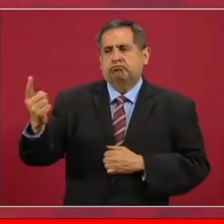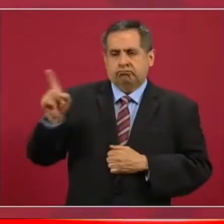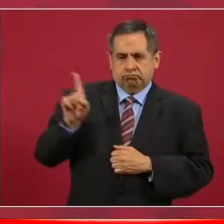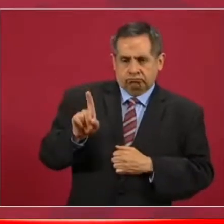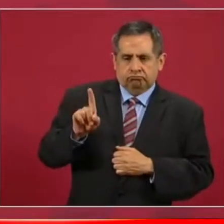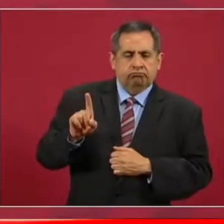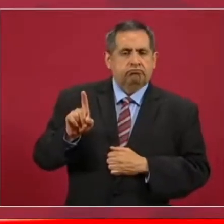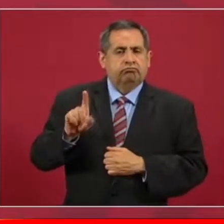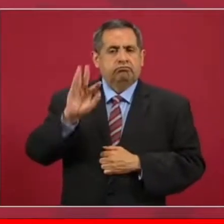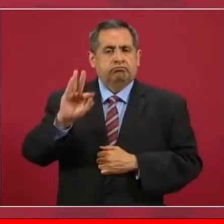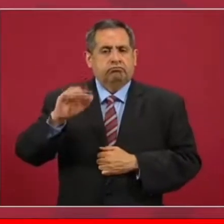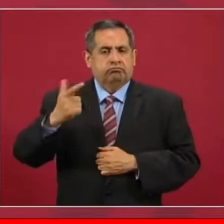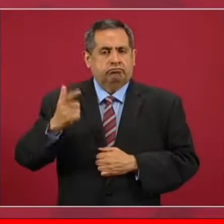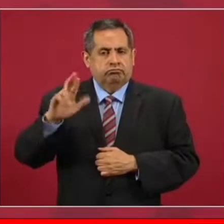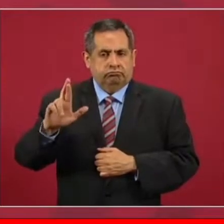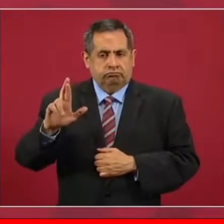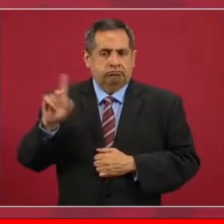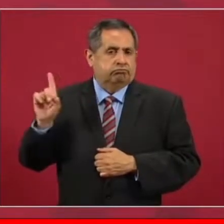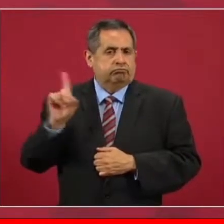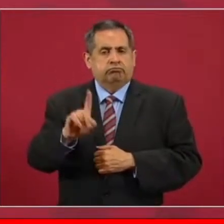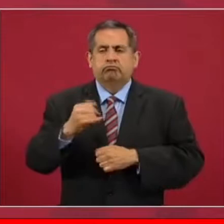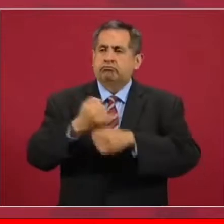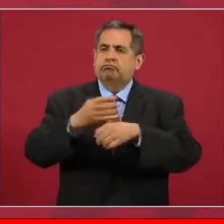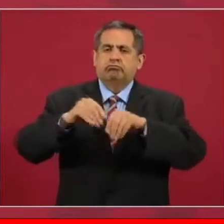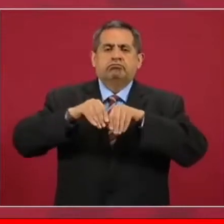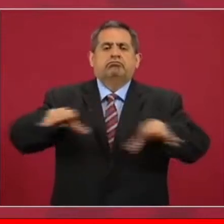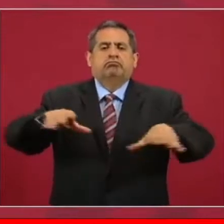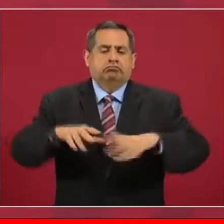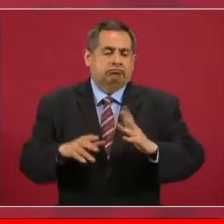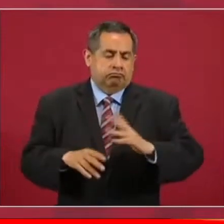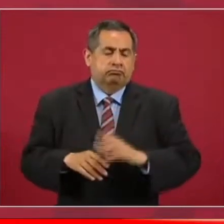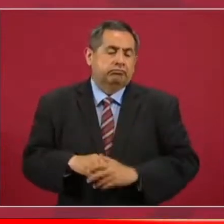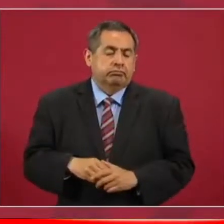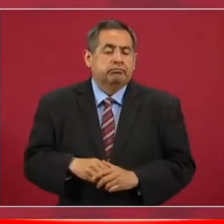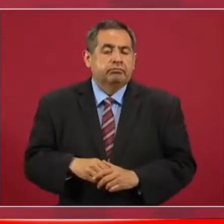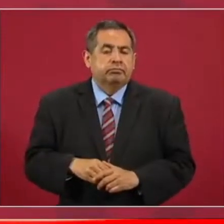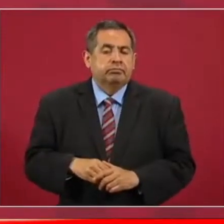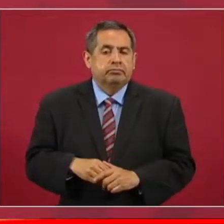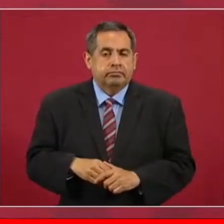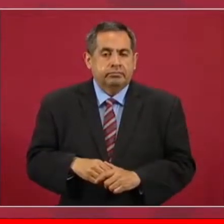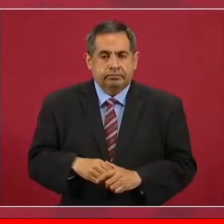Fiscalía General de la República,